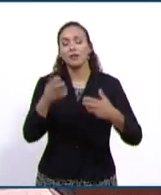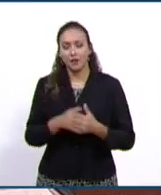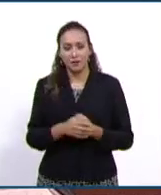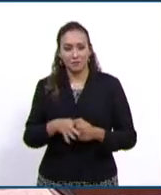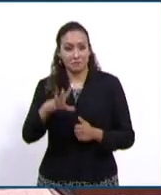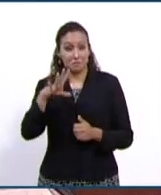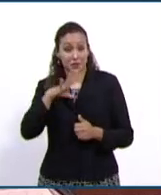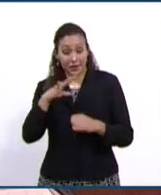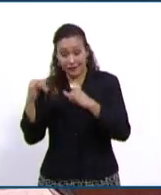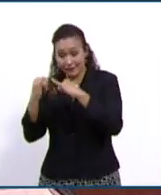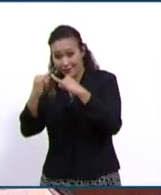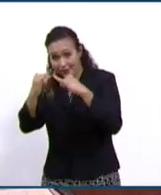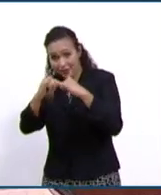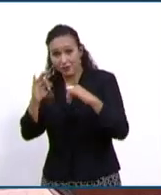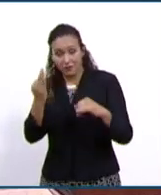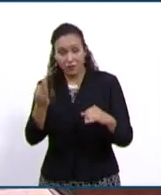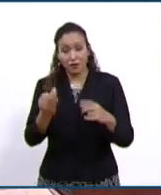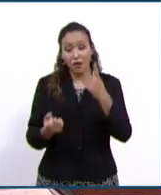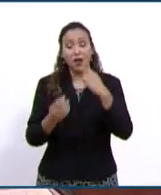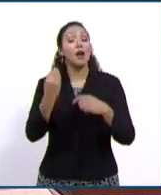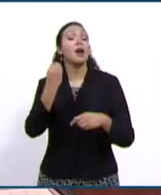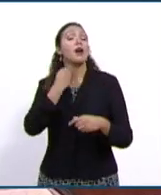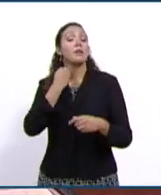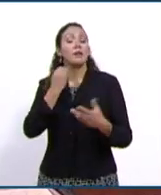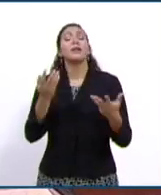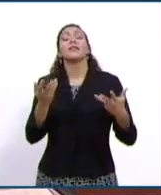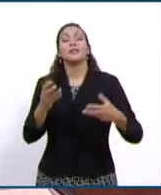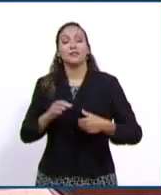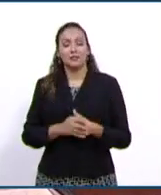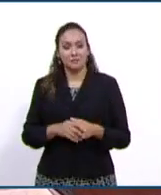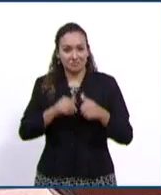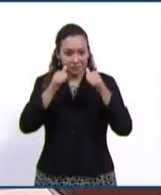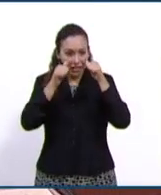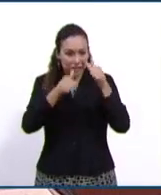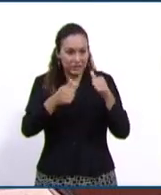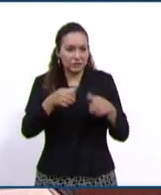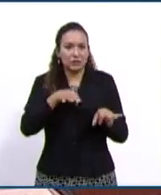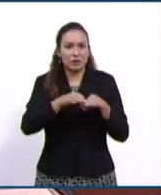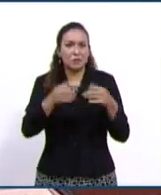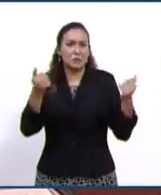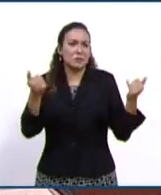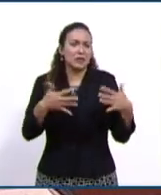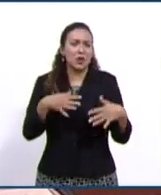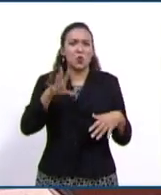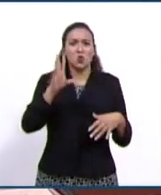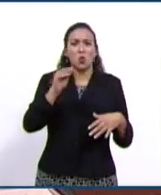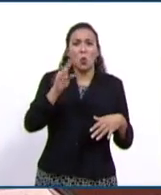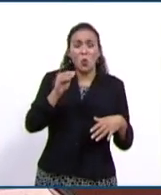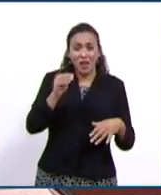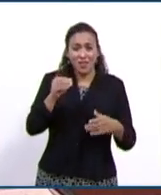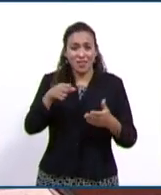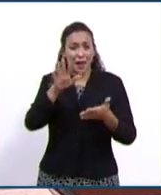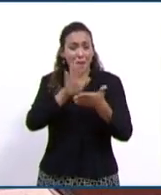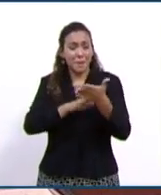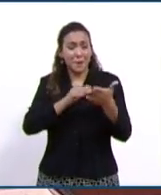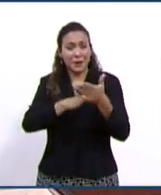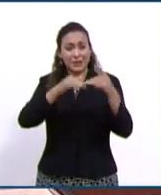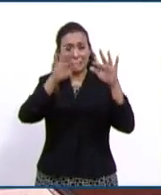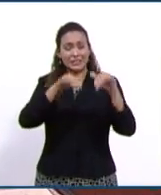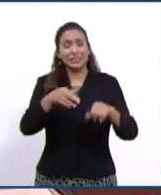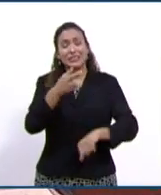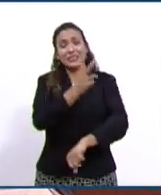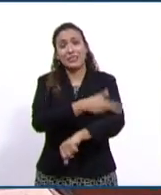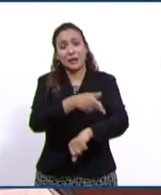federativas en las que defensores y defensoras atienden una carga hasta de 90 asuntos, o sea, 90